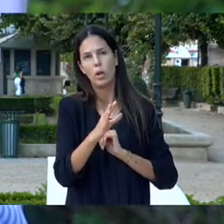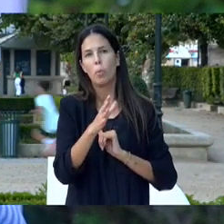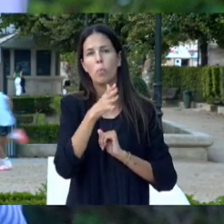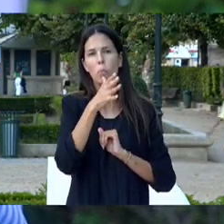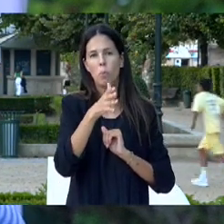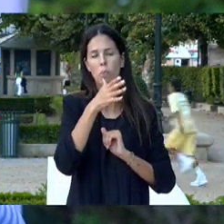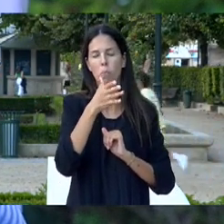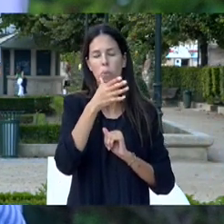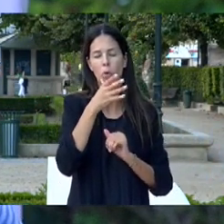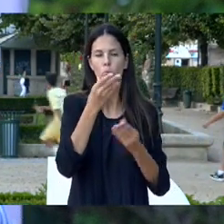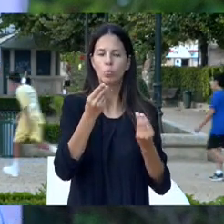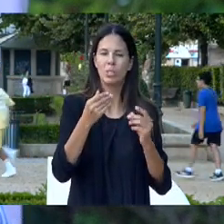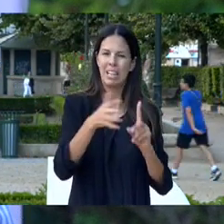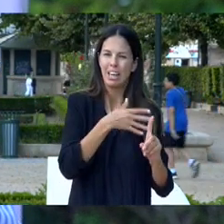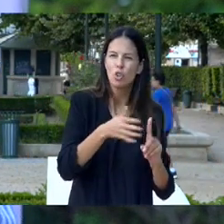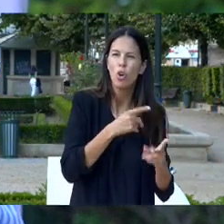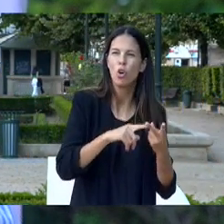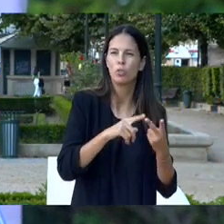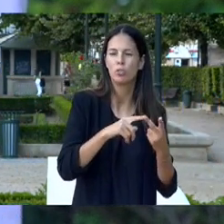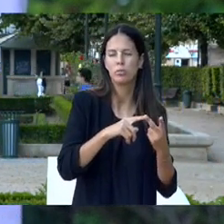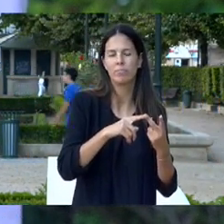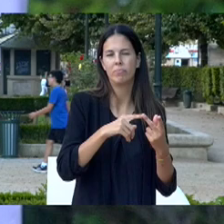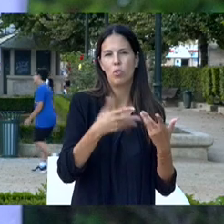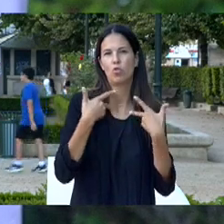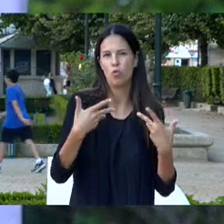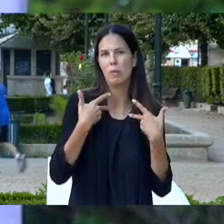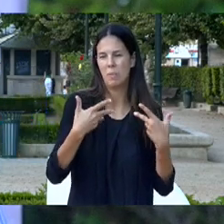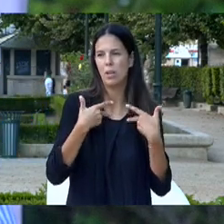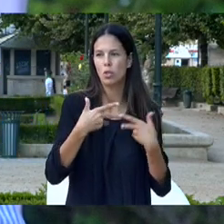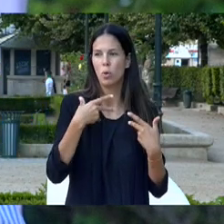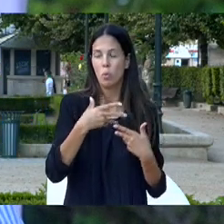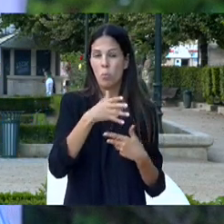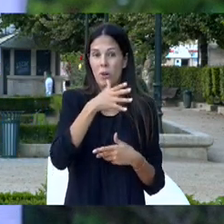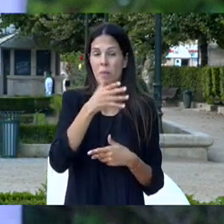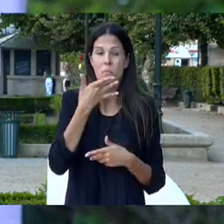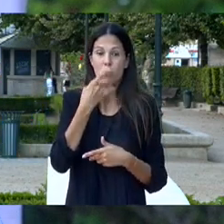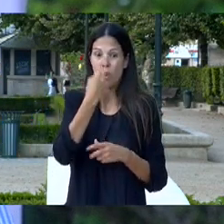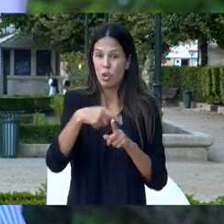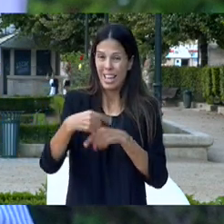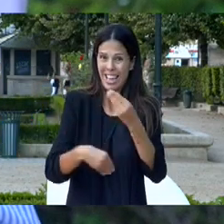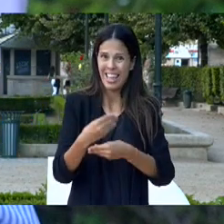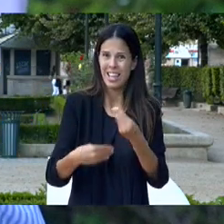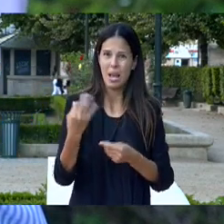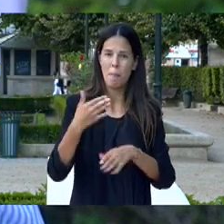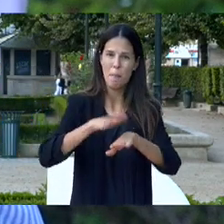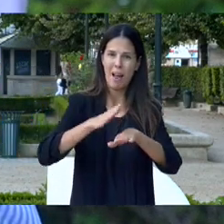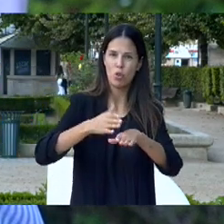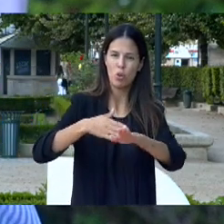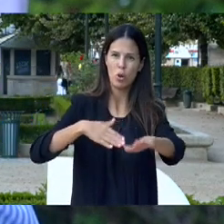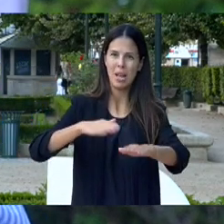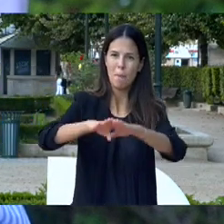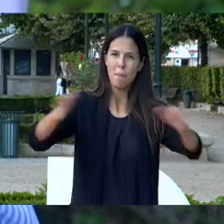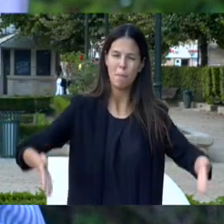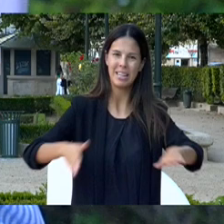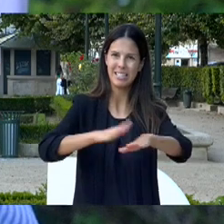das agresións e das humillacións que tiña pasado, como por exemplo, unha das cousas que lle fixeron foi poñer a man enriba da mesa e